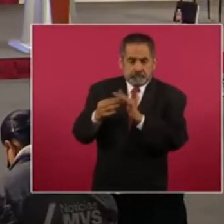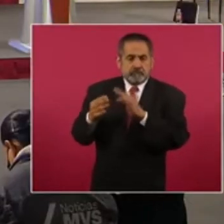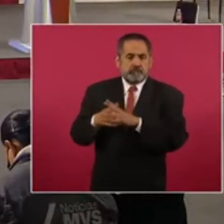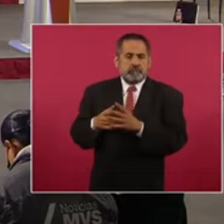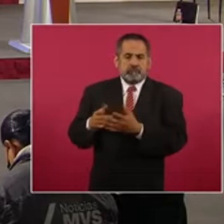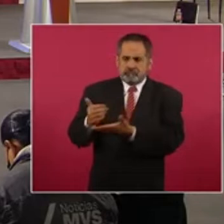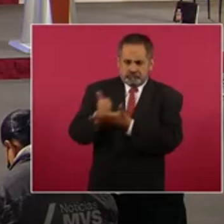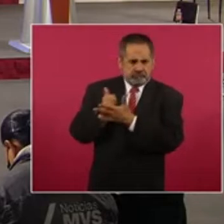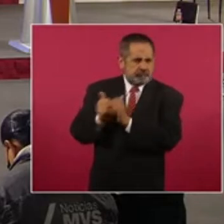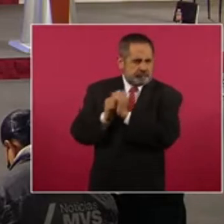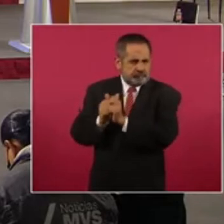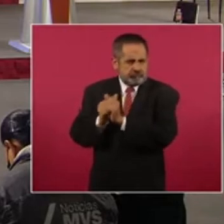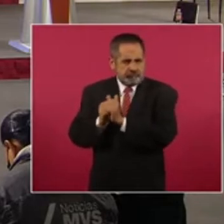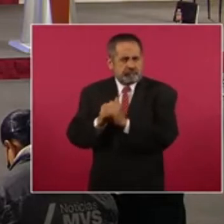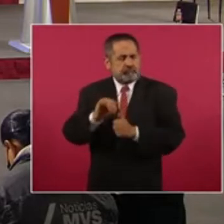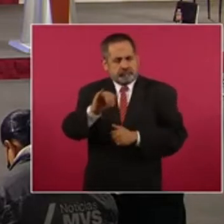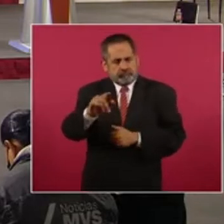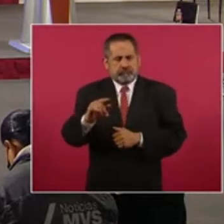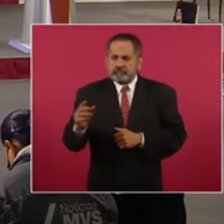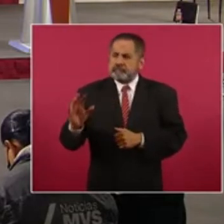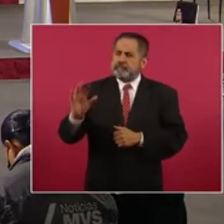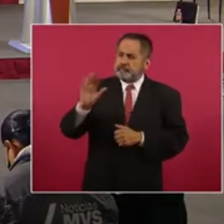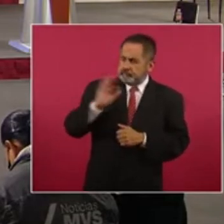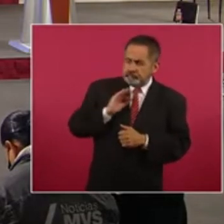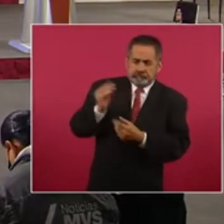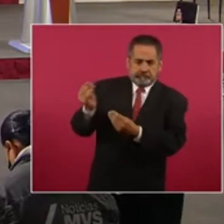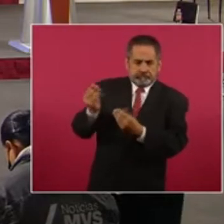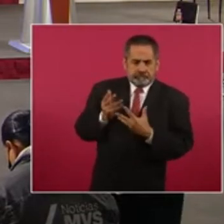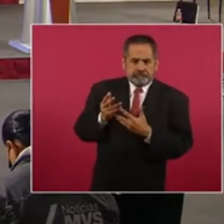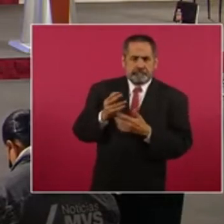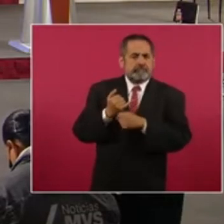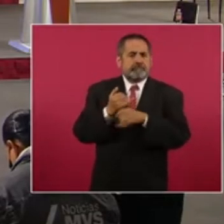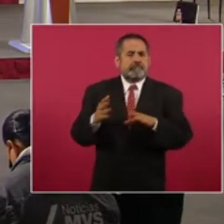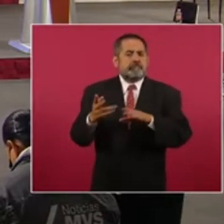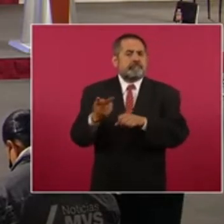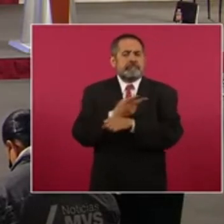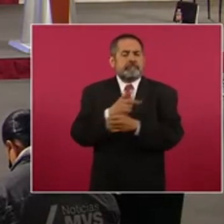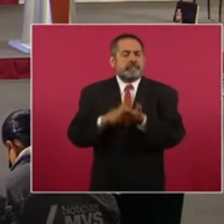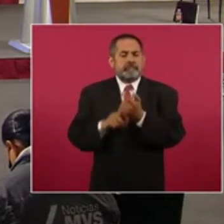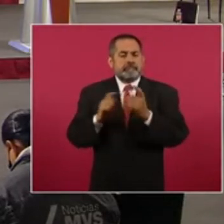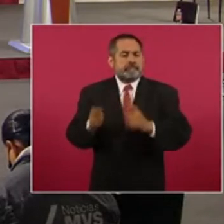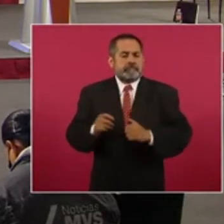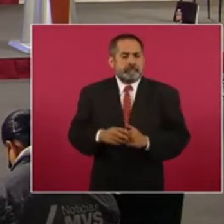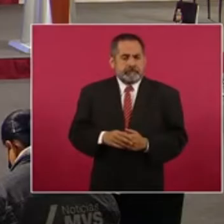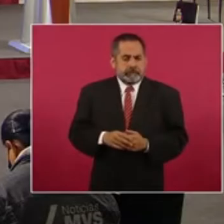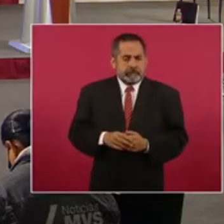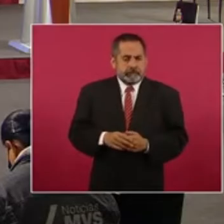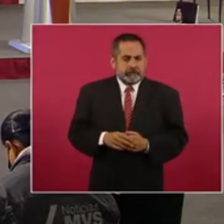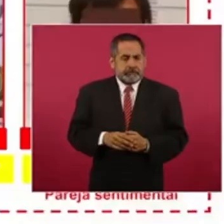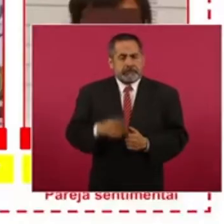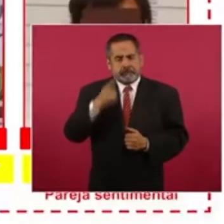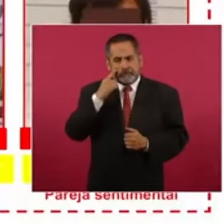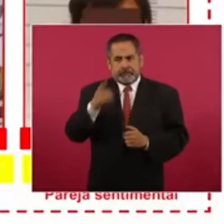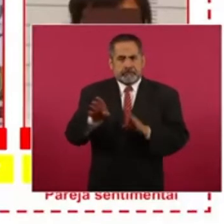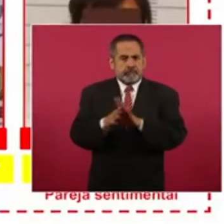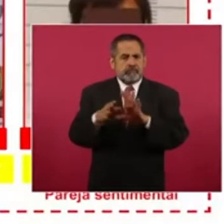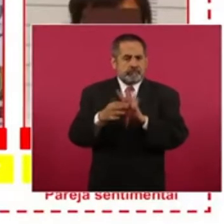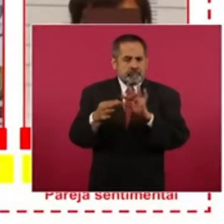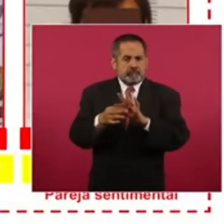ánimo colaborativo nos han compartido esta información que permite ya